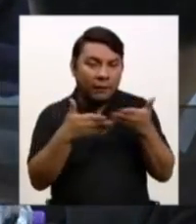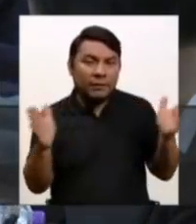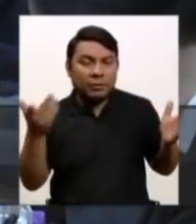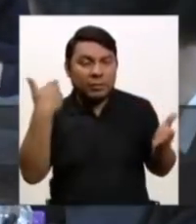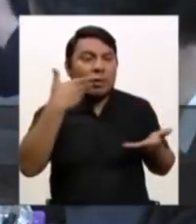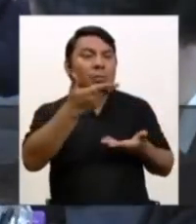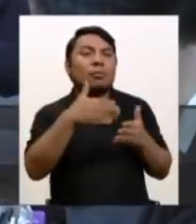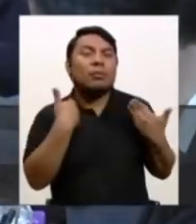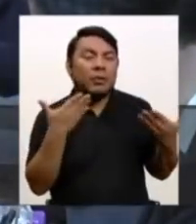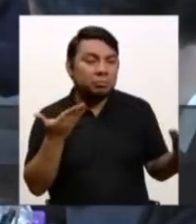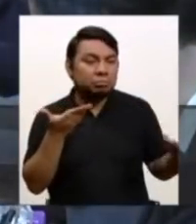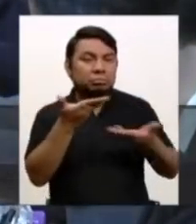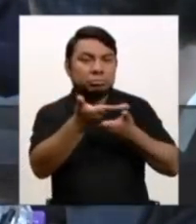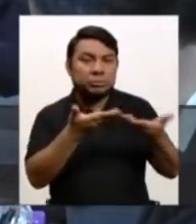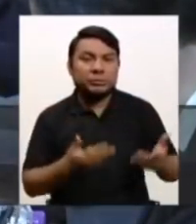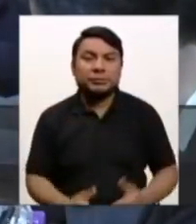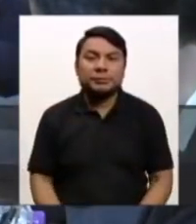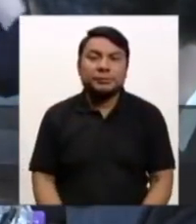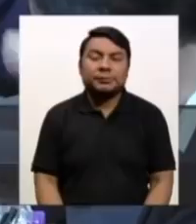Guaraní.